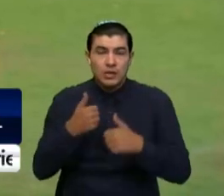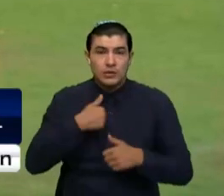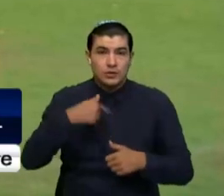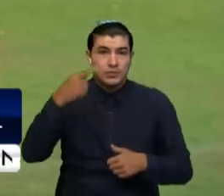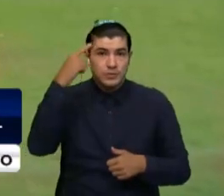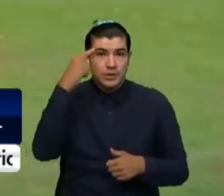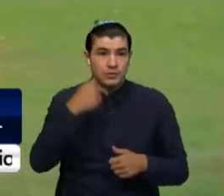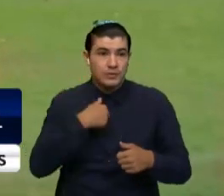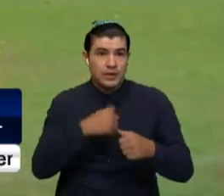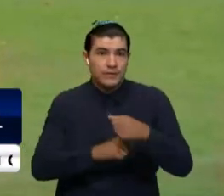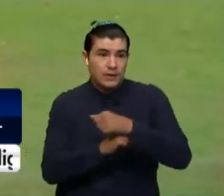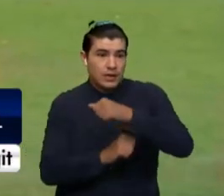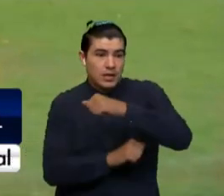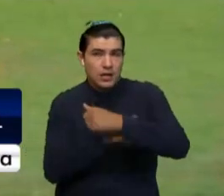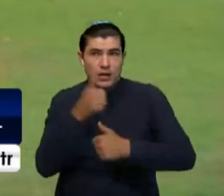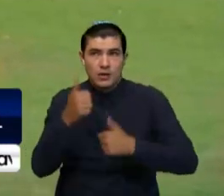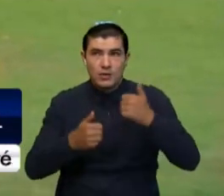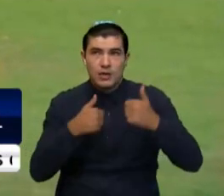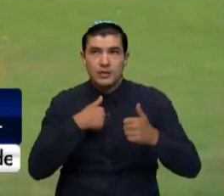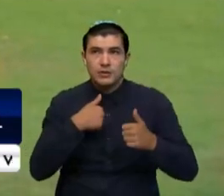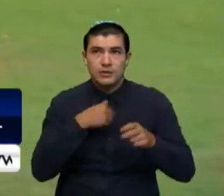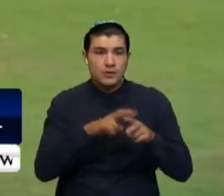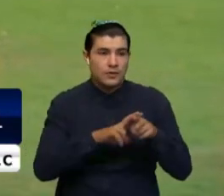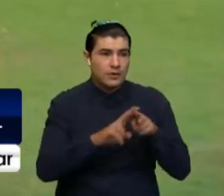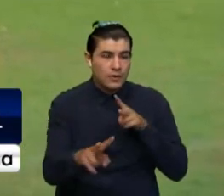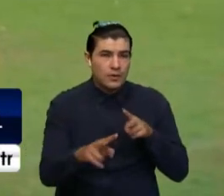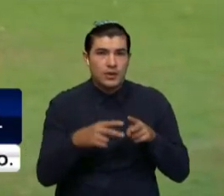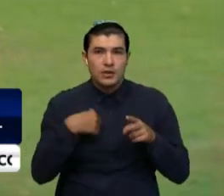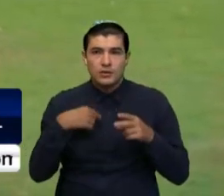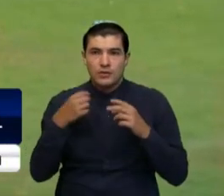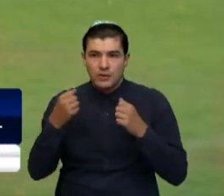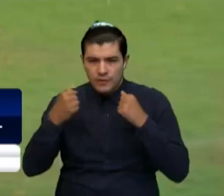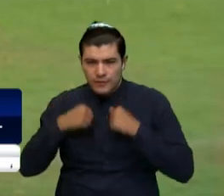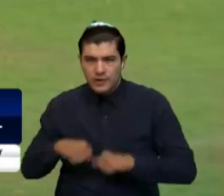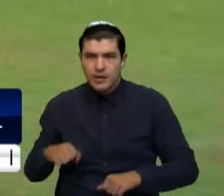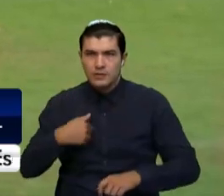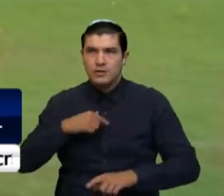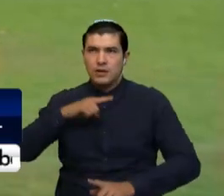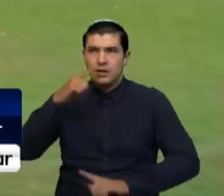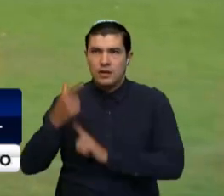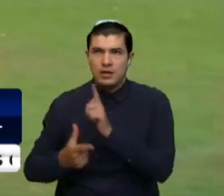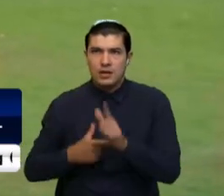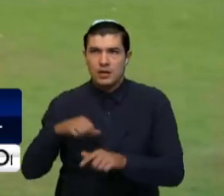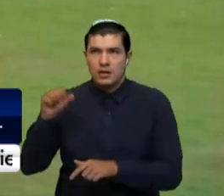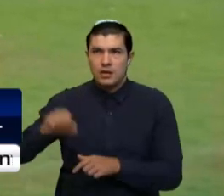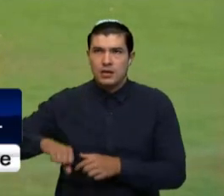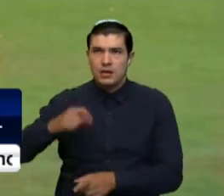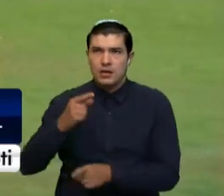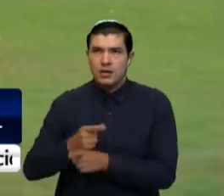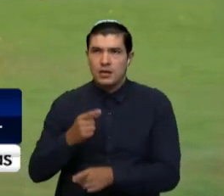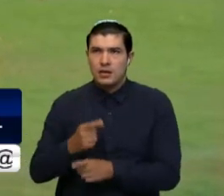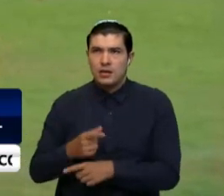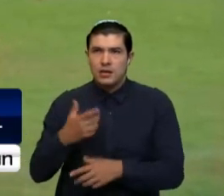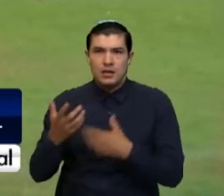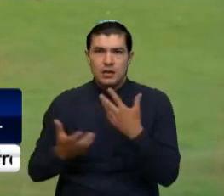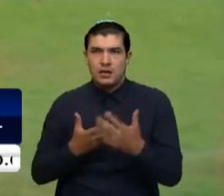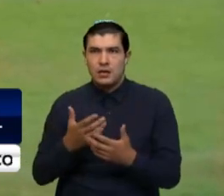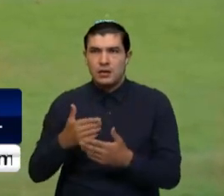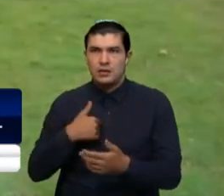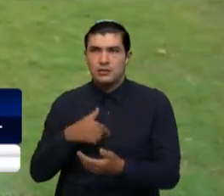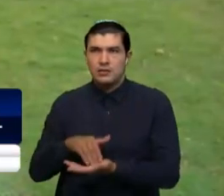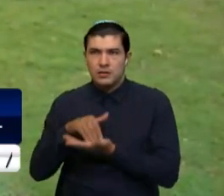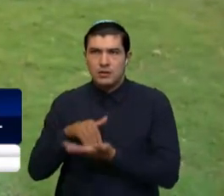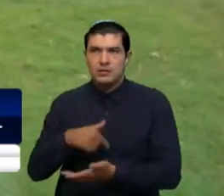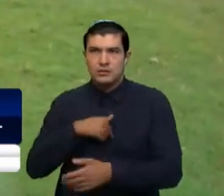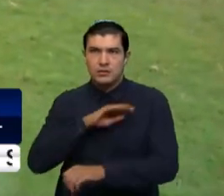fortaleza son la velocidad la fuerza la garra la lucha y la resistencia